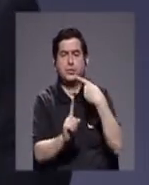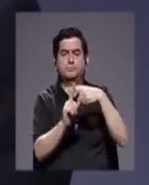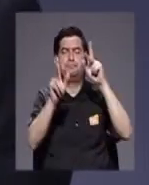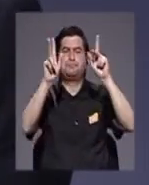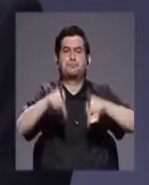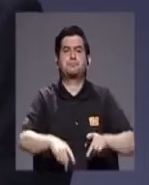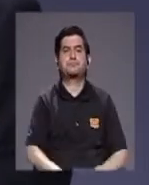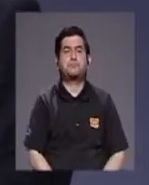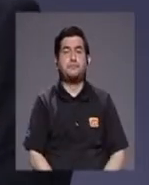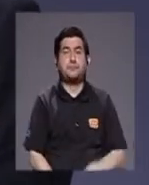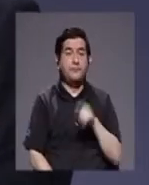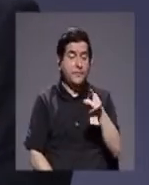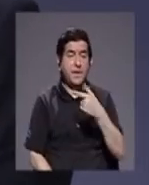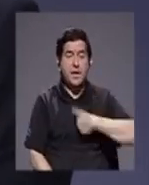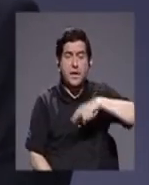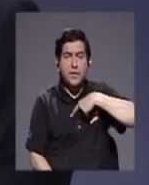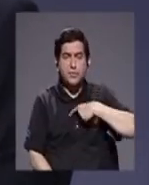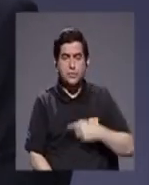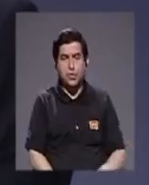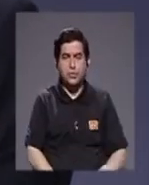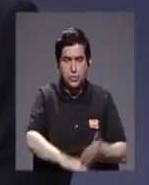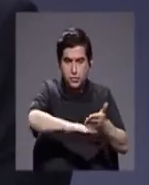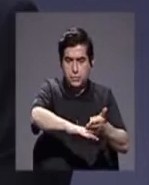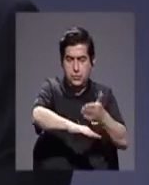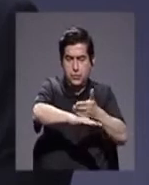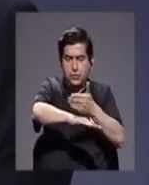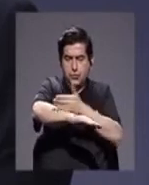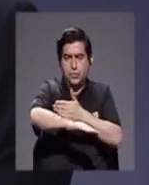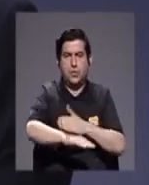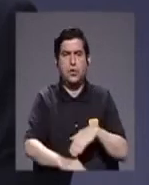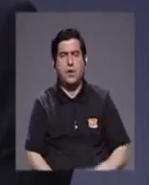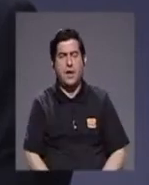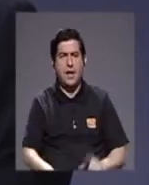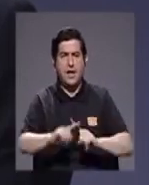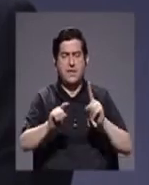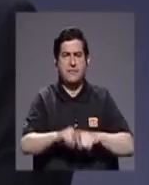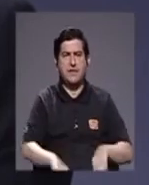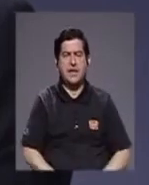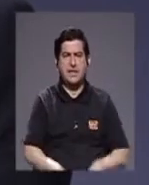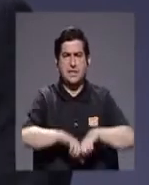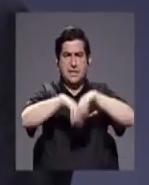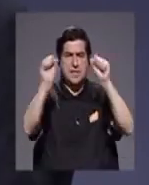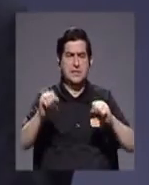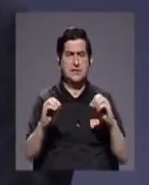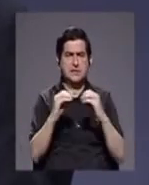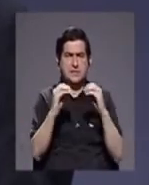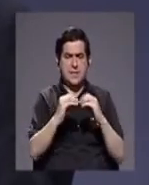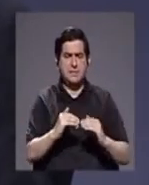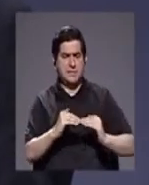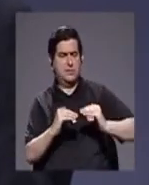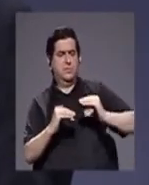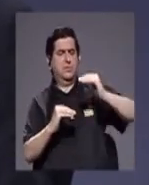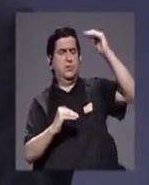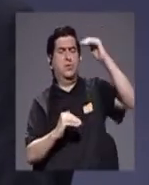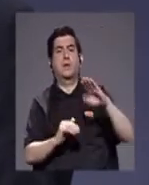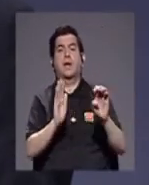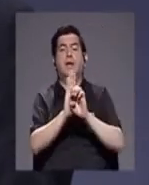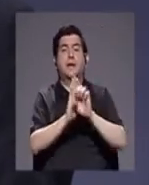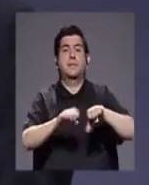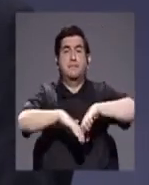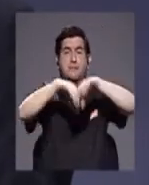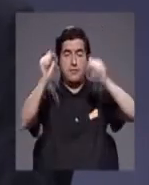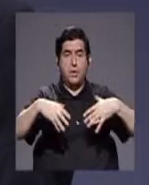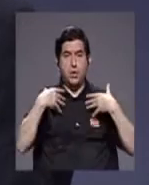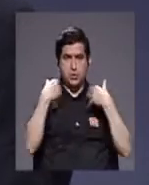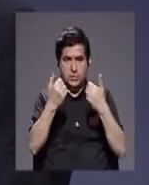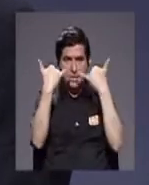paciente. Y de ahí podríamos ir escalando a esquemas un poco más sofisticados, ¿verdad? Algunos de ellos, por ejemplo, es en los sistemas de